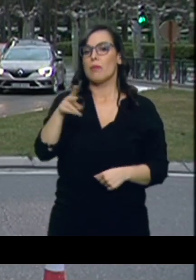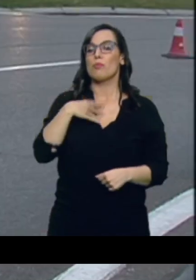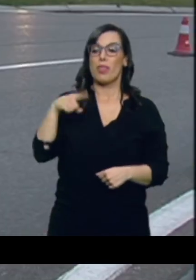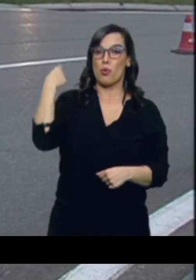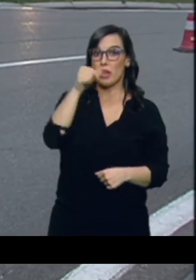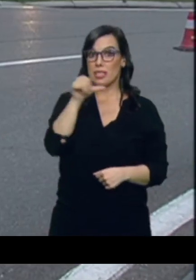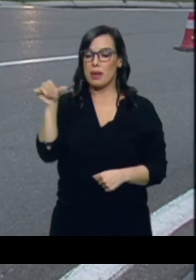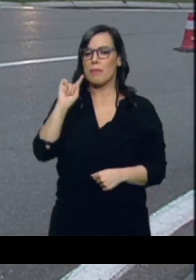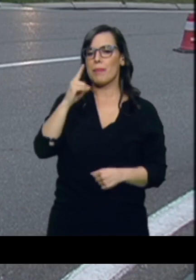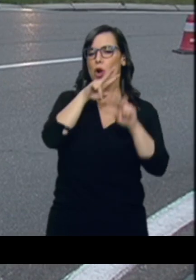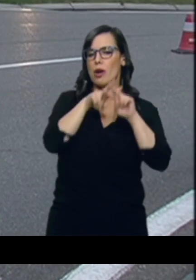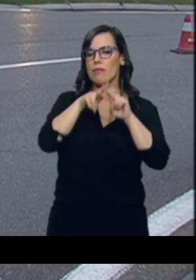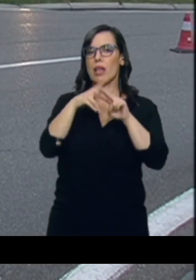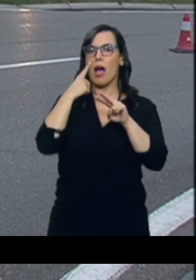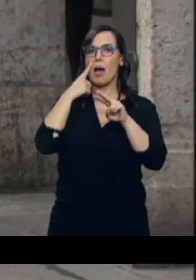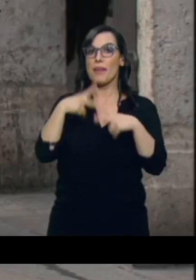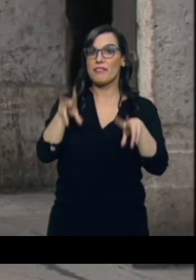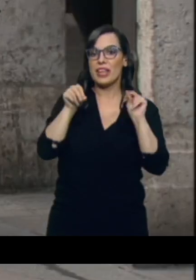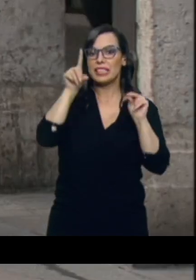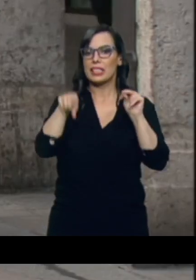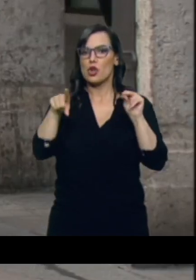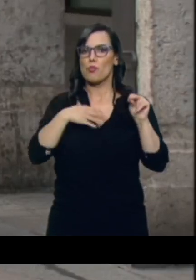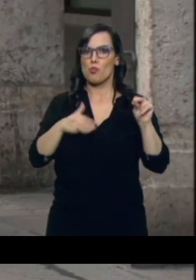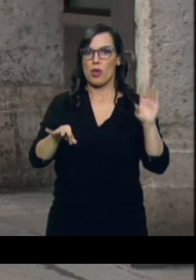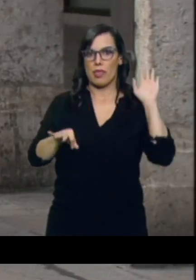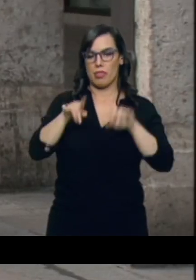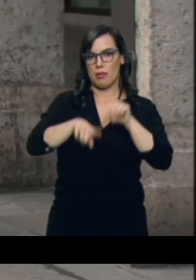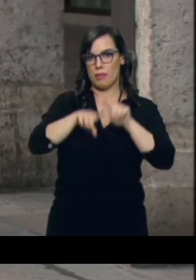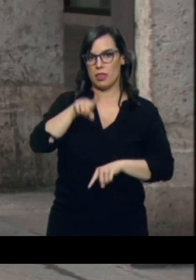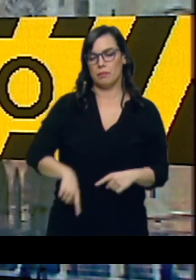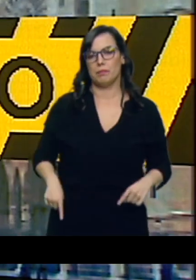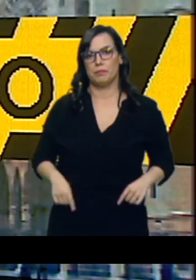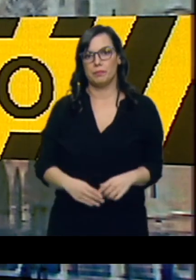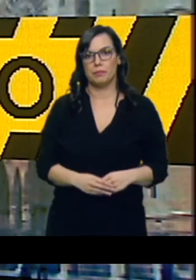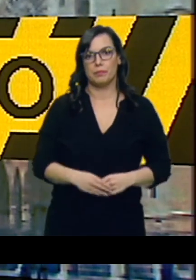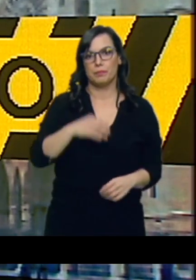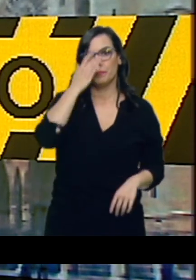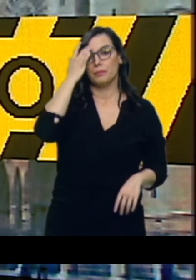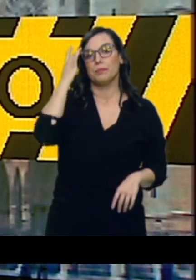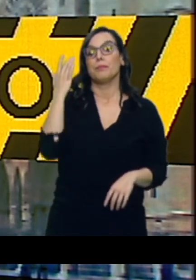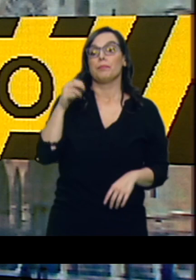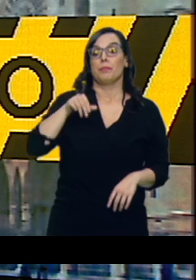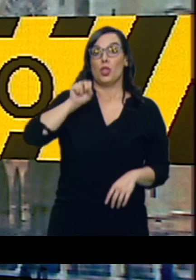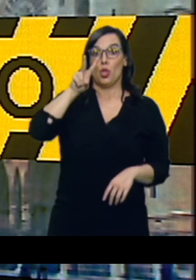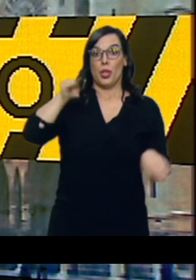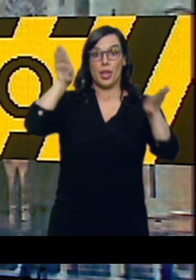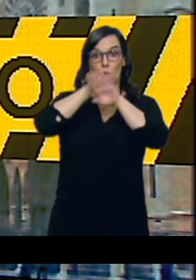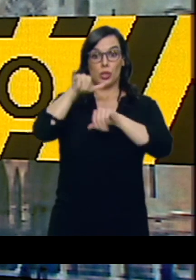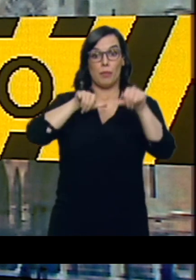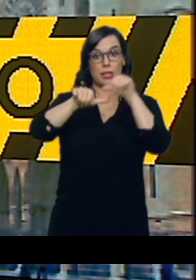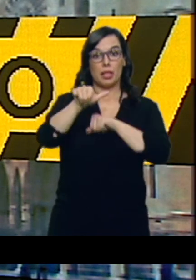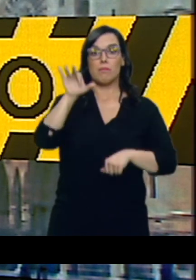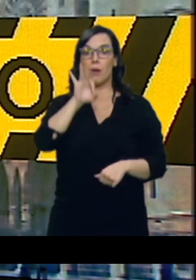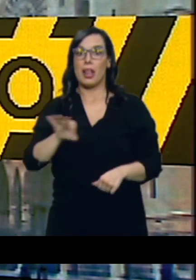pasado una semana para ver si es posible o no levantar las restricciones. Desde esta medianoche, Palencia y León quedarán,